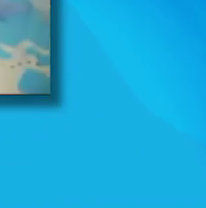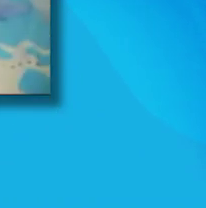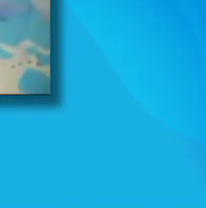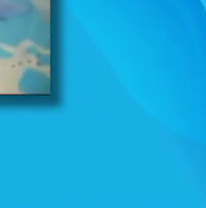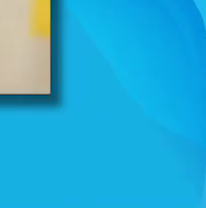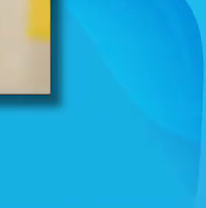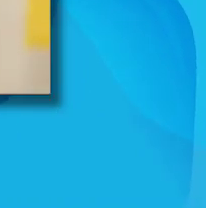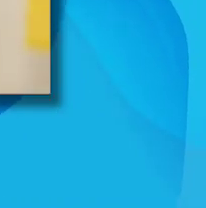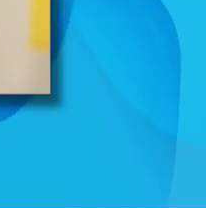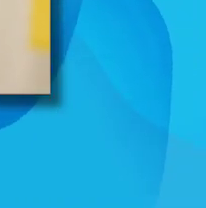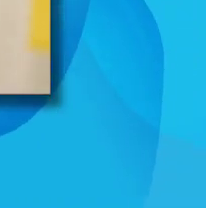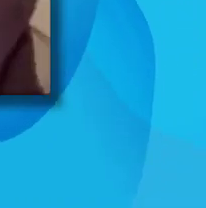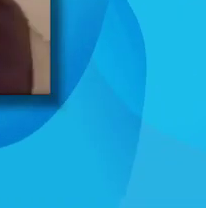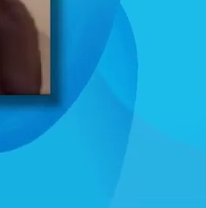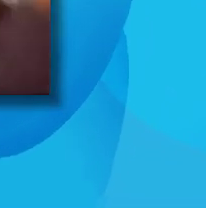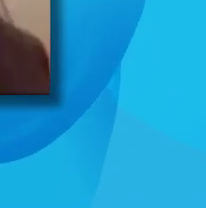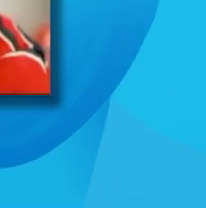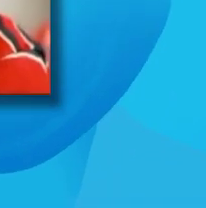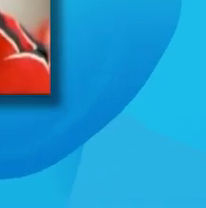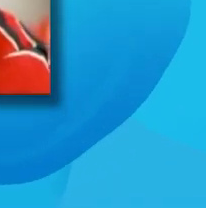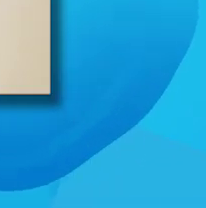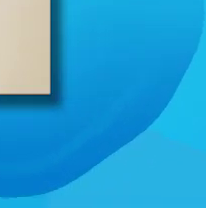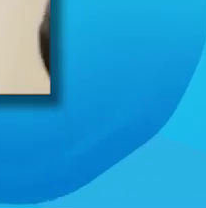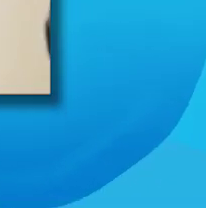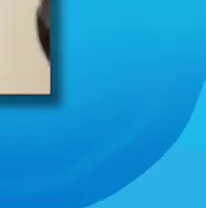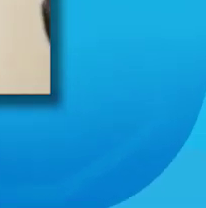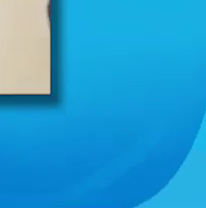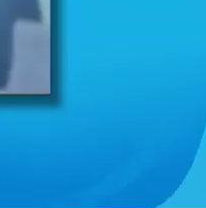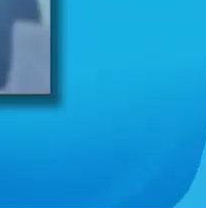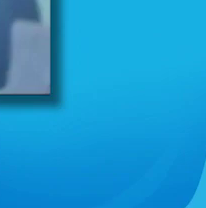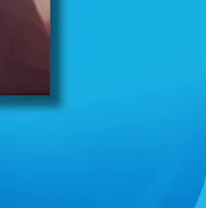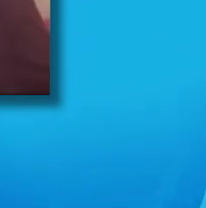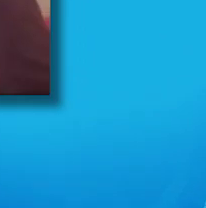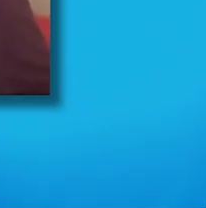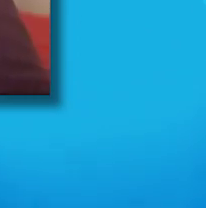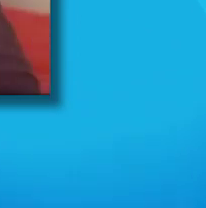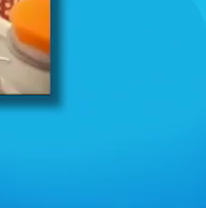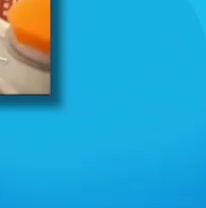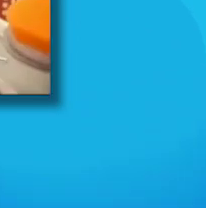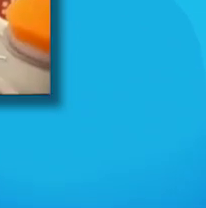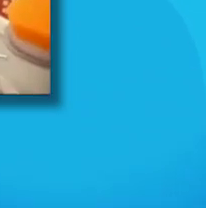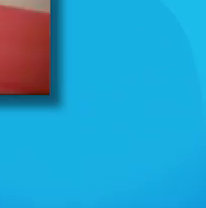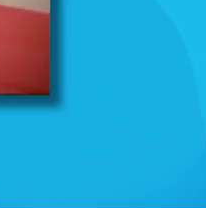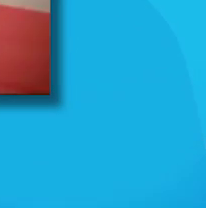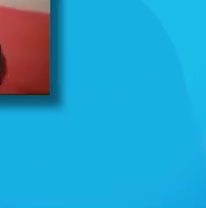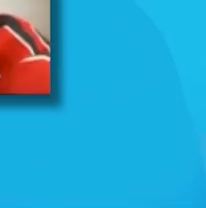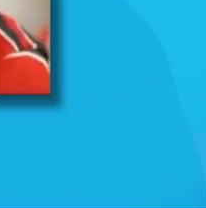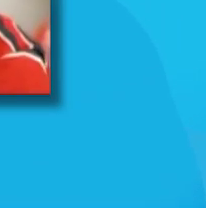¡Vamos!